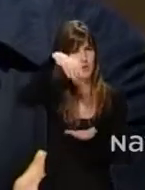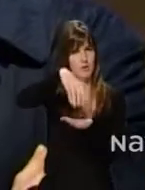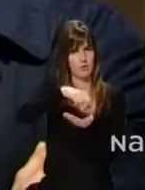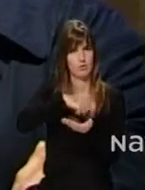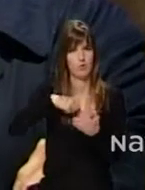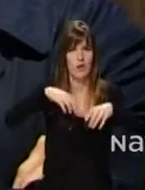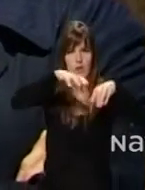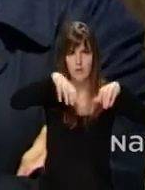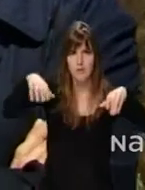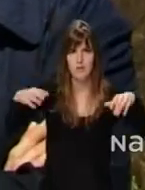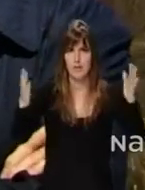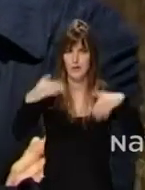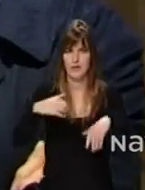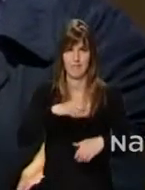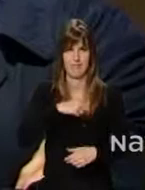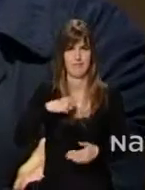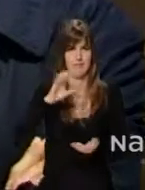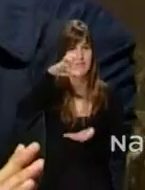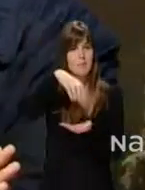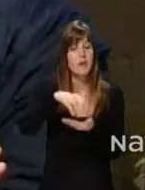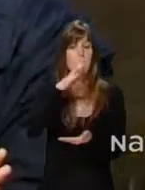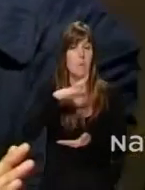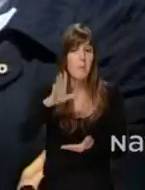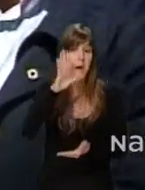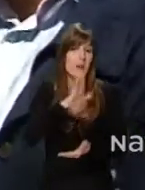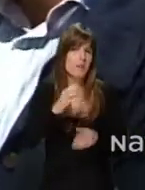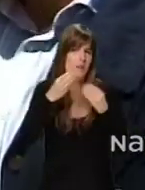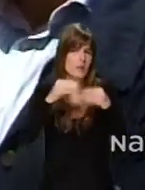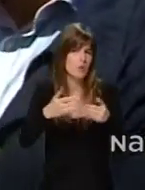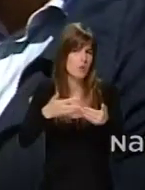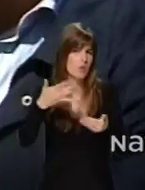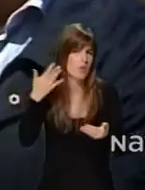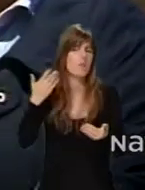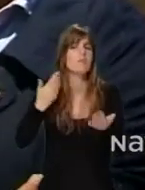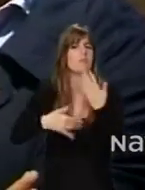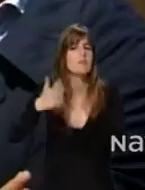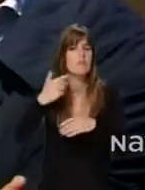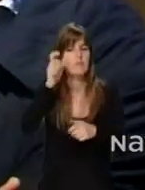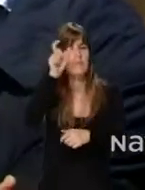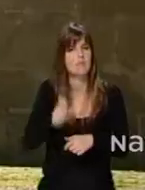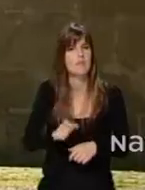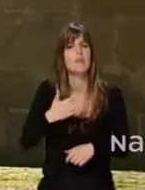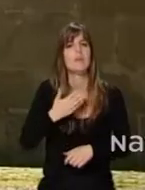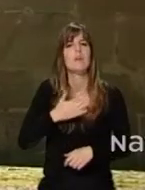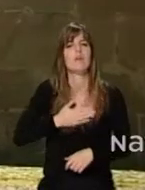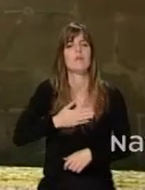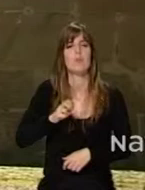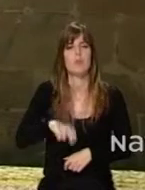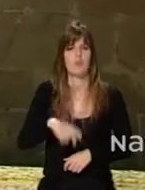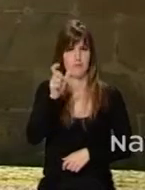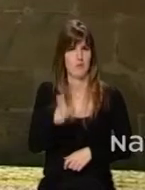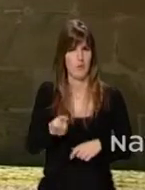adosadas y debió de pertenecer en su momento pues, a algún comerciante que le iba bien las cosas. Quiero decir que eran